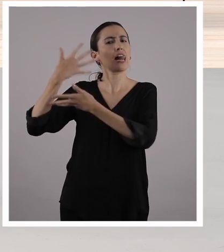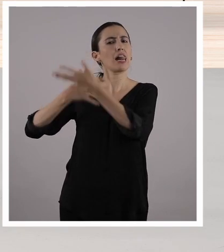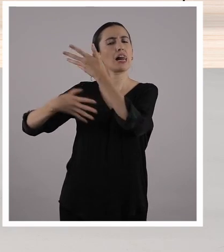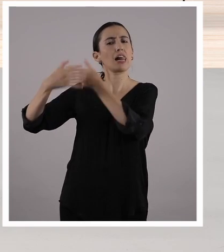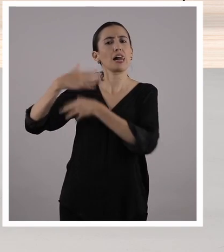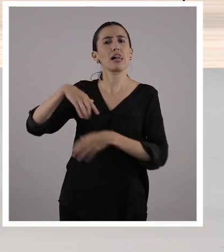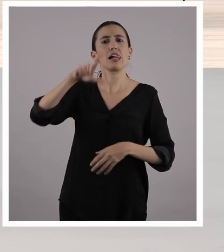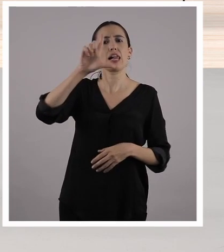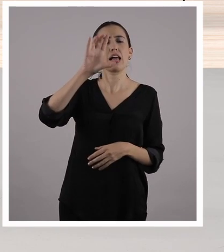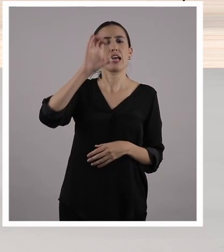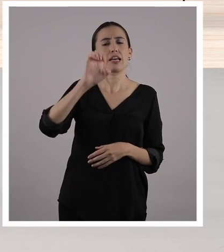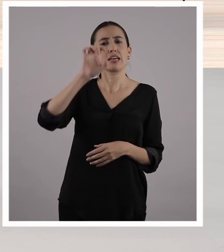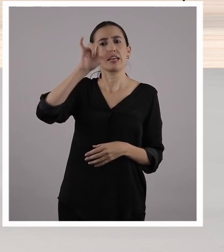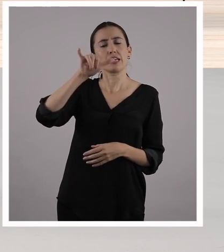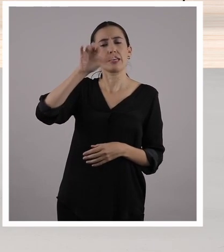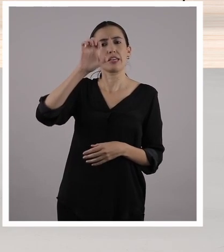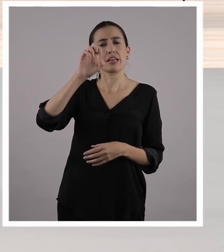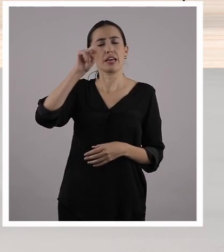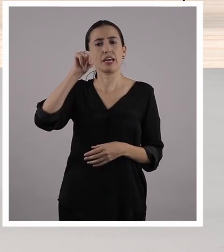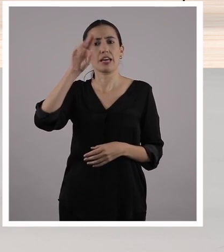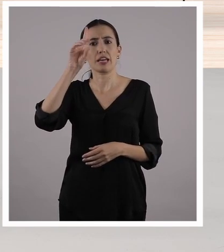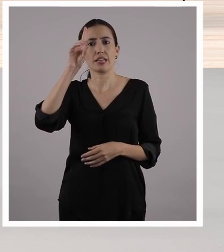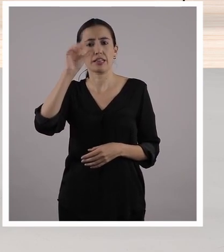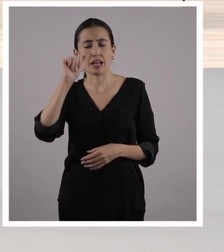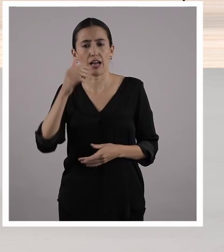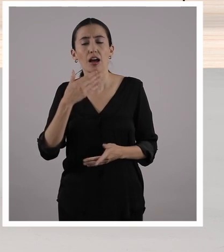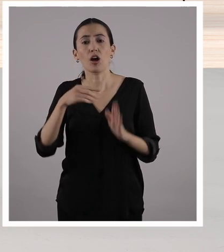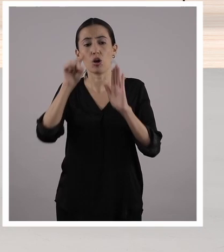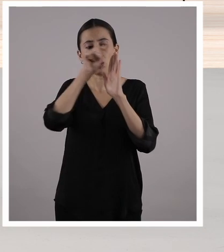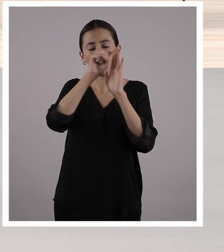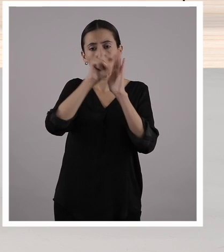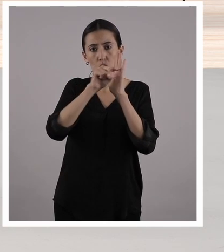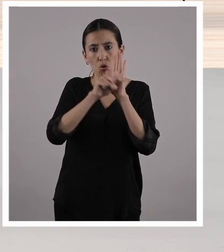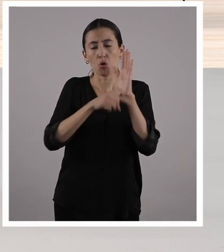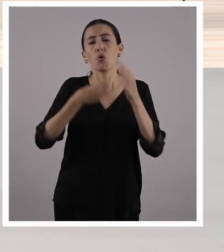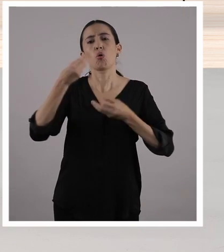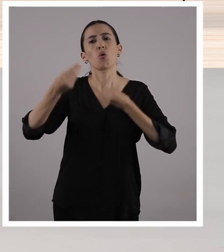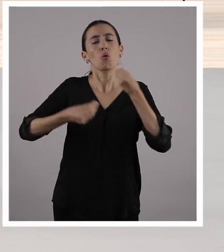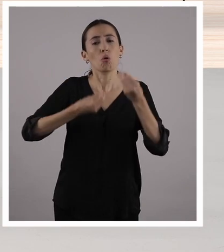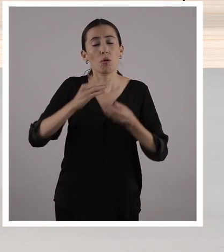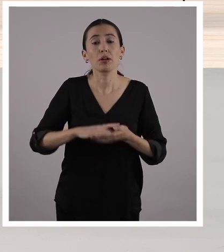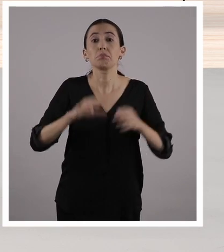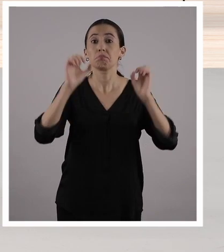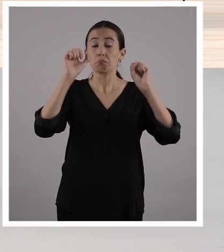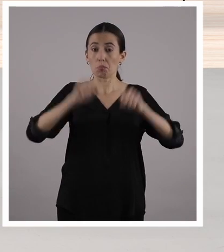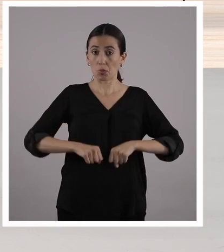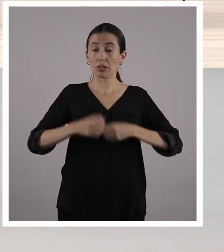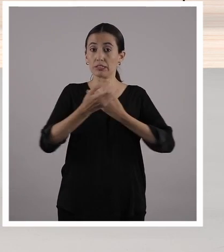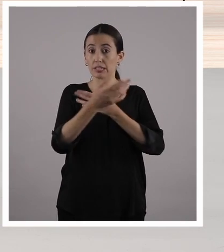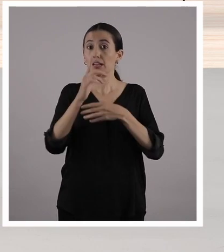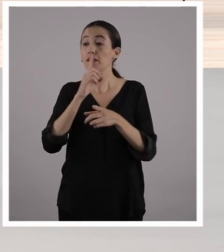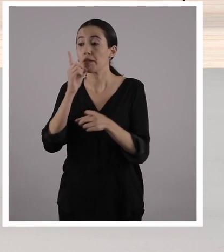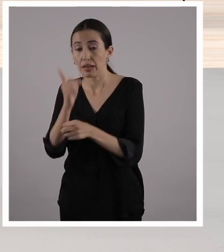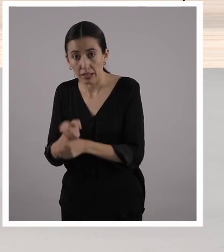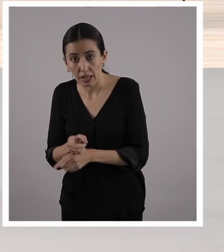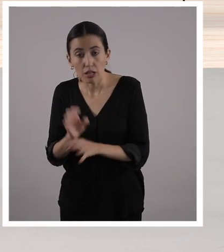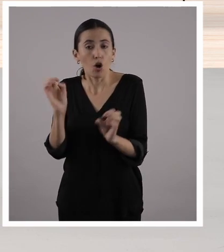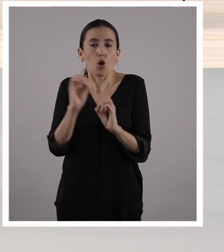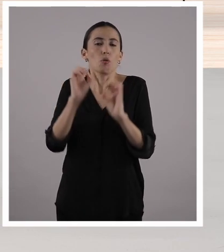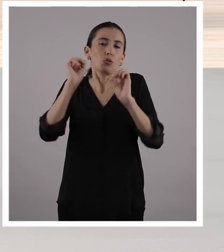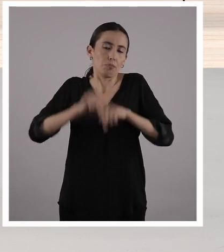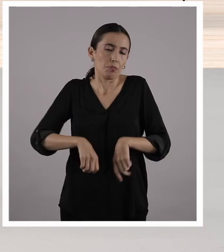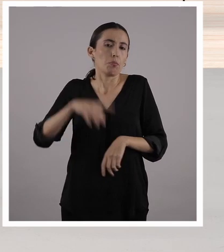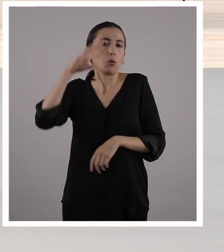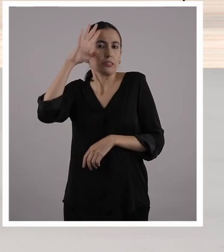también características interesantes. La primera de ellas es los elementos que están presentes. Esos elementos pueden ser reales